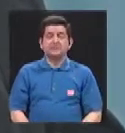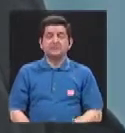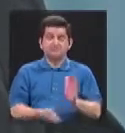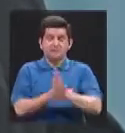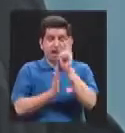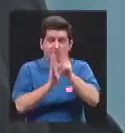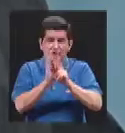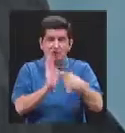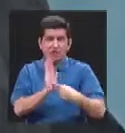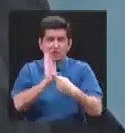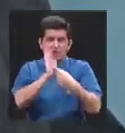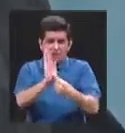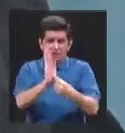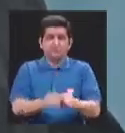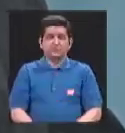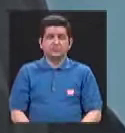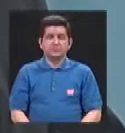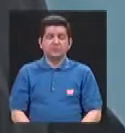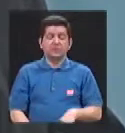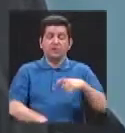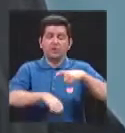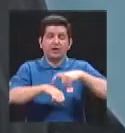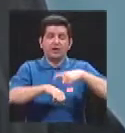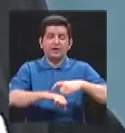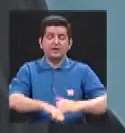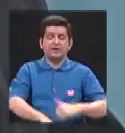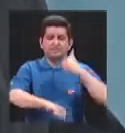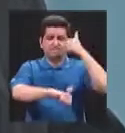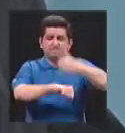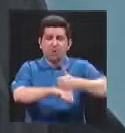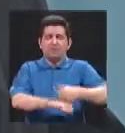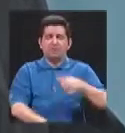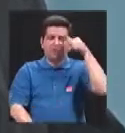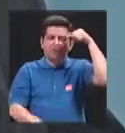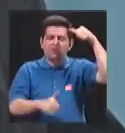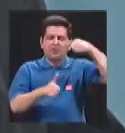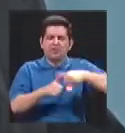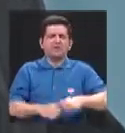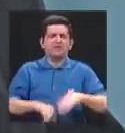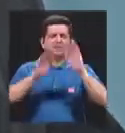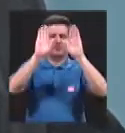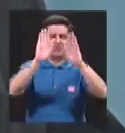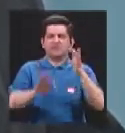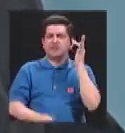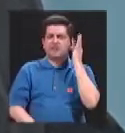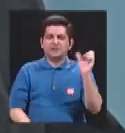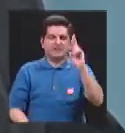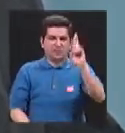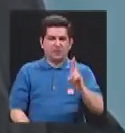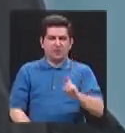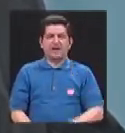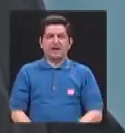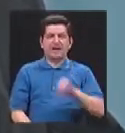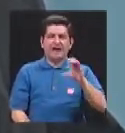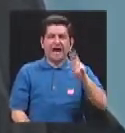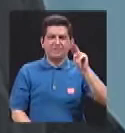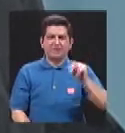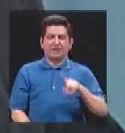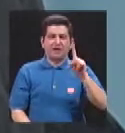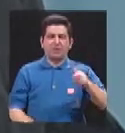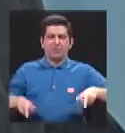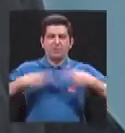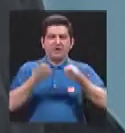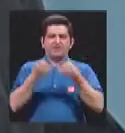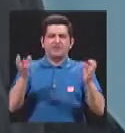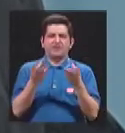ese documental que fijó en la huella del tiempo la memoria de una gran costarricense. Carmen Naranjo,